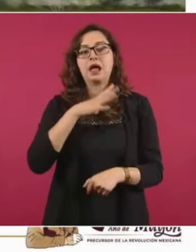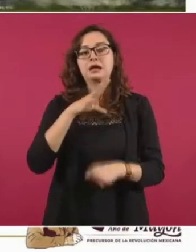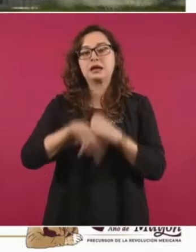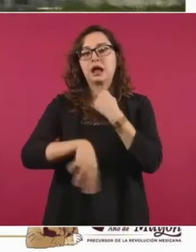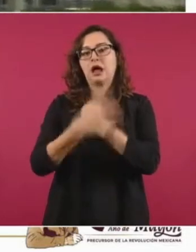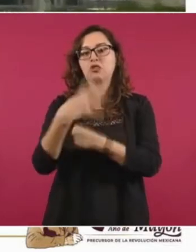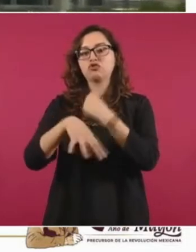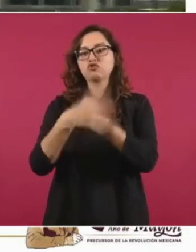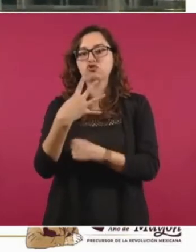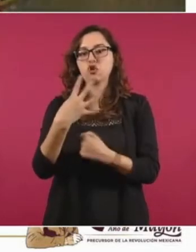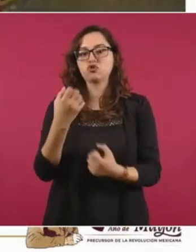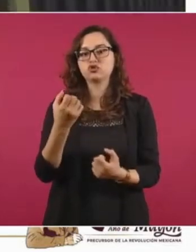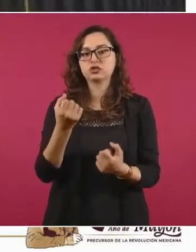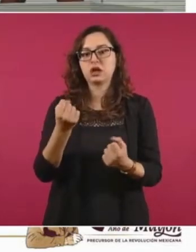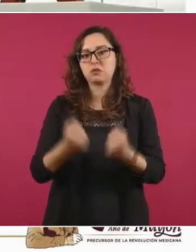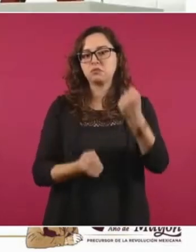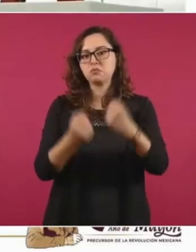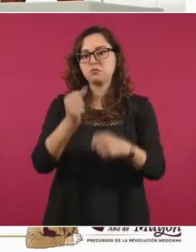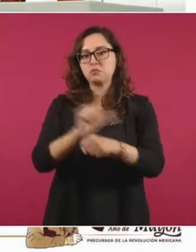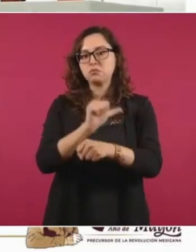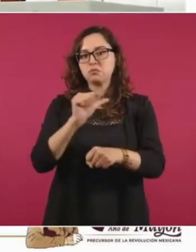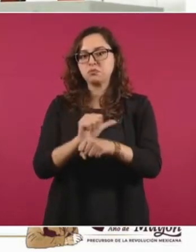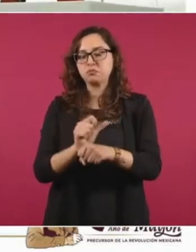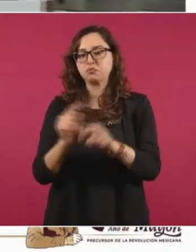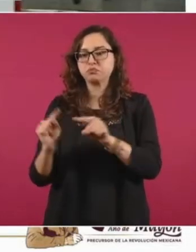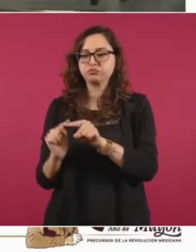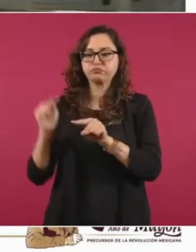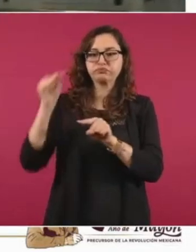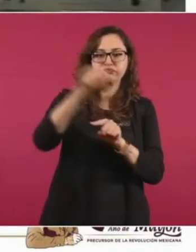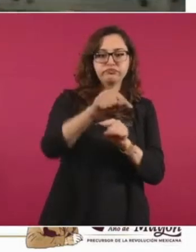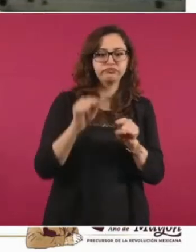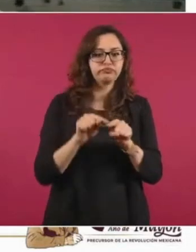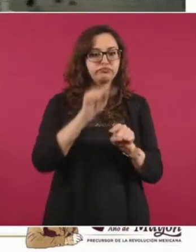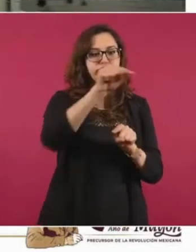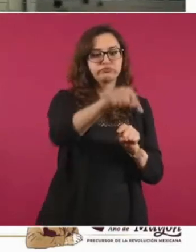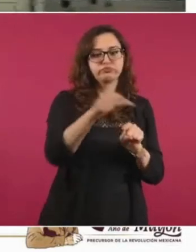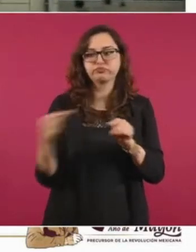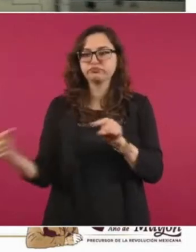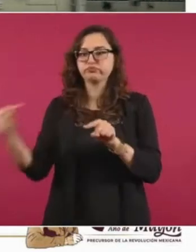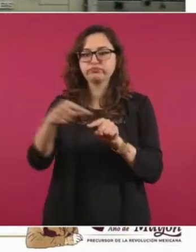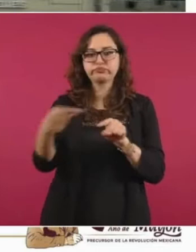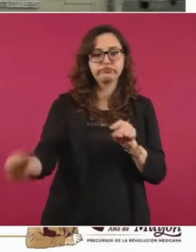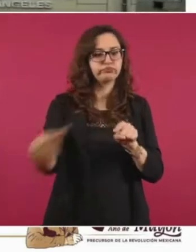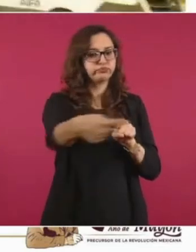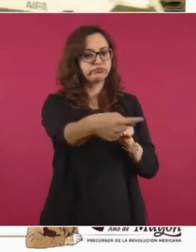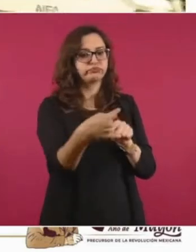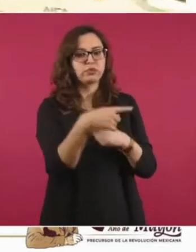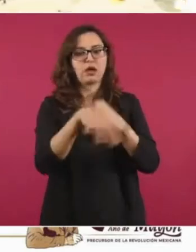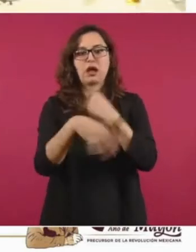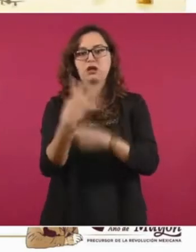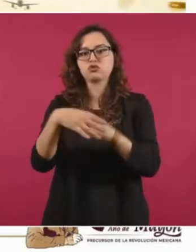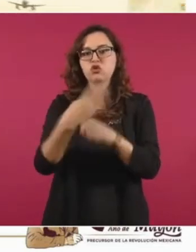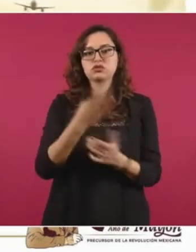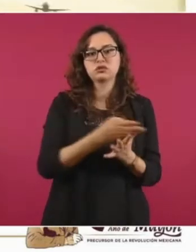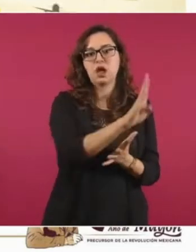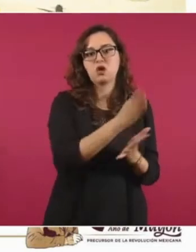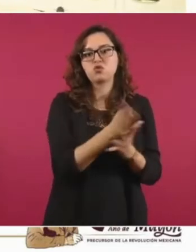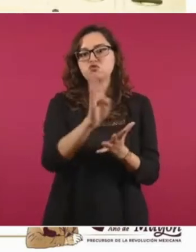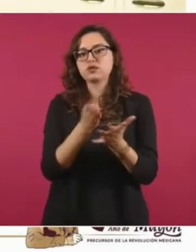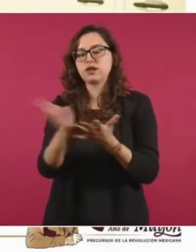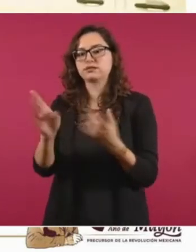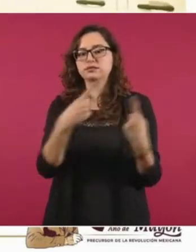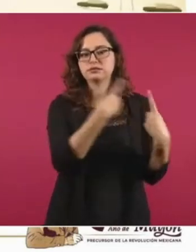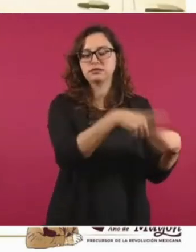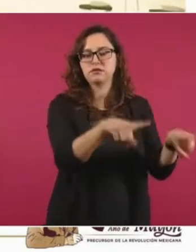puntos de la ciudad y del Estado de México que transportan a los usuarios y pasajeros desde y hacia el aeropuerto,